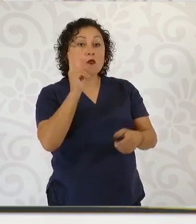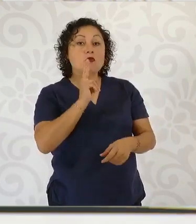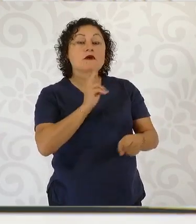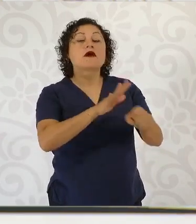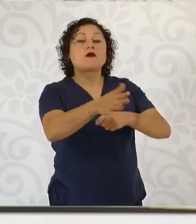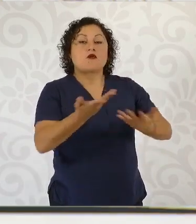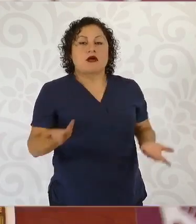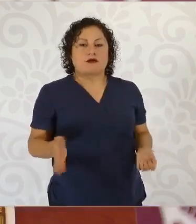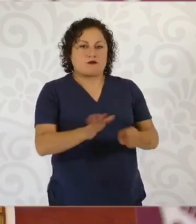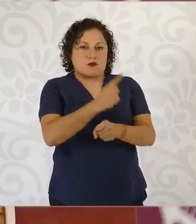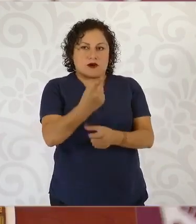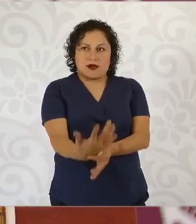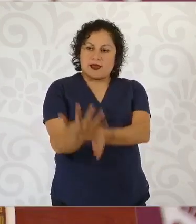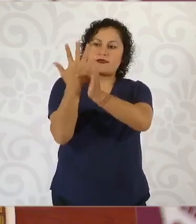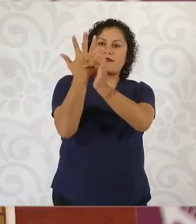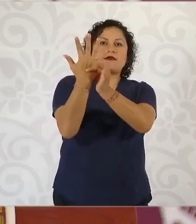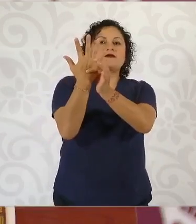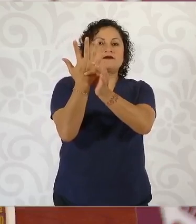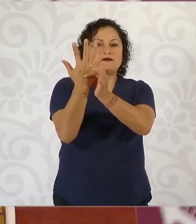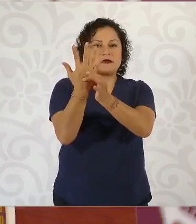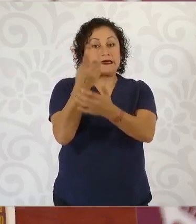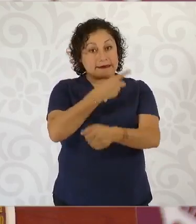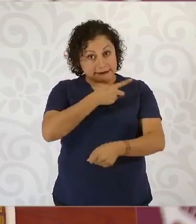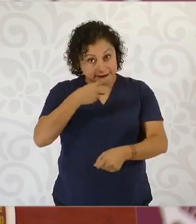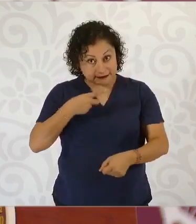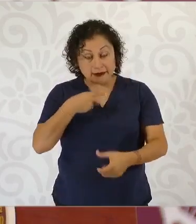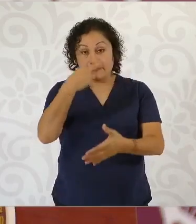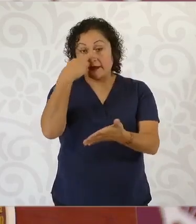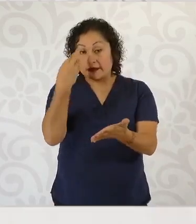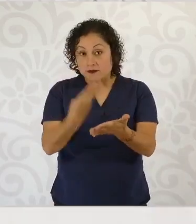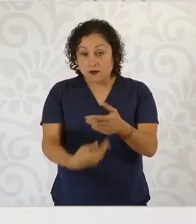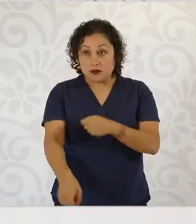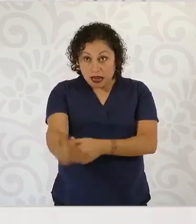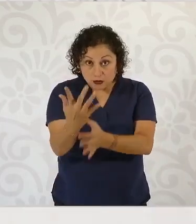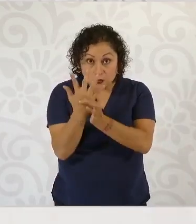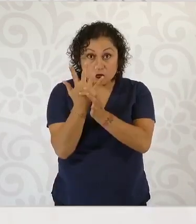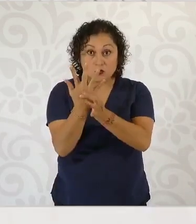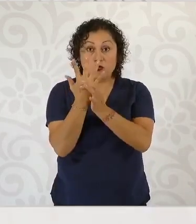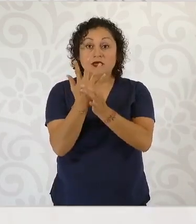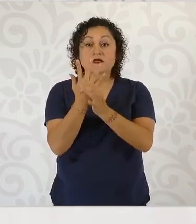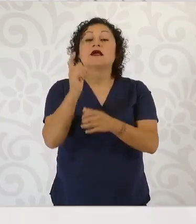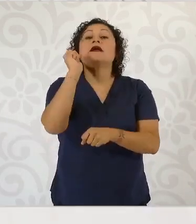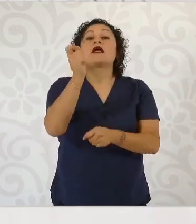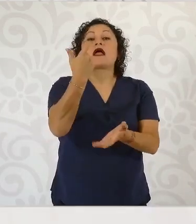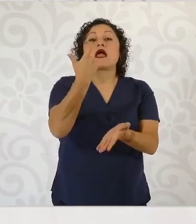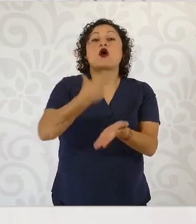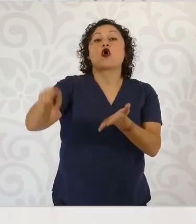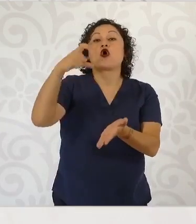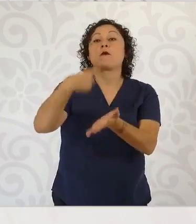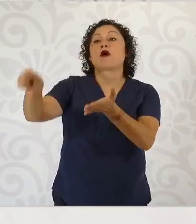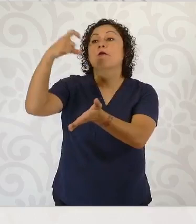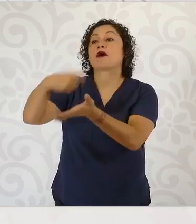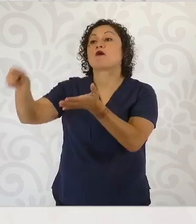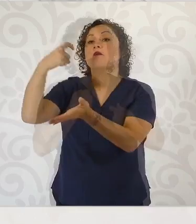prueba y más en un periodismo responsable. Entonces tú estás diciendo que se compraron medicamentos que nunca